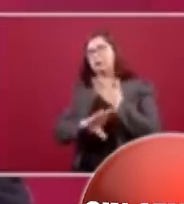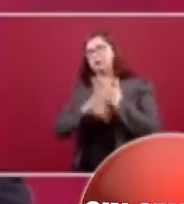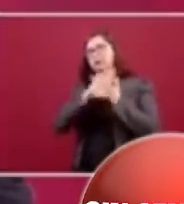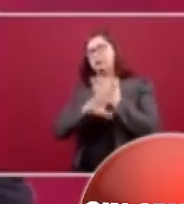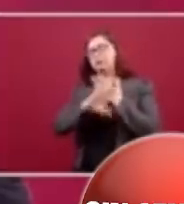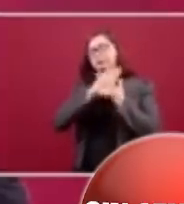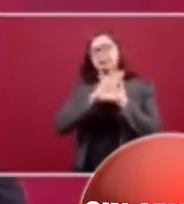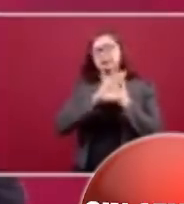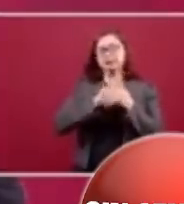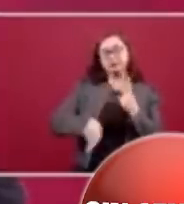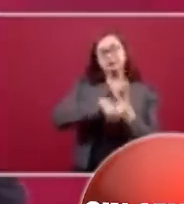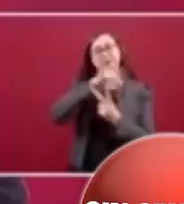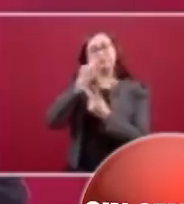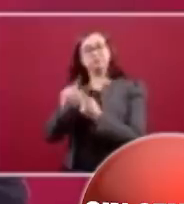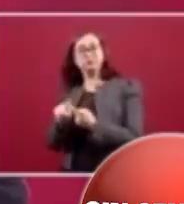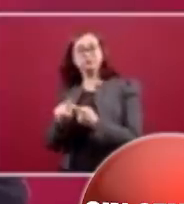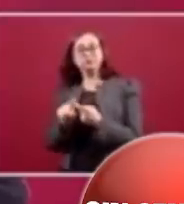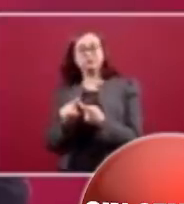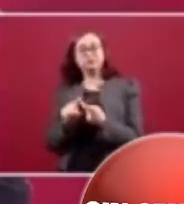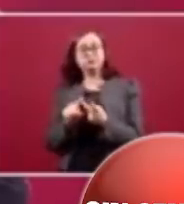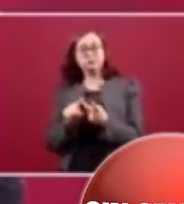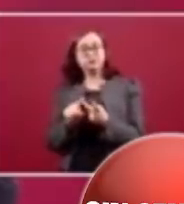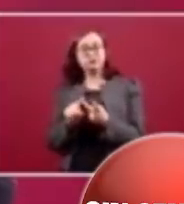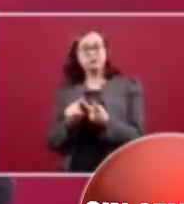Y el otro,